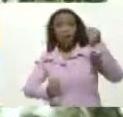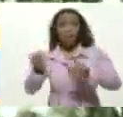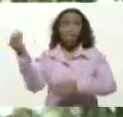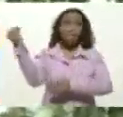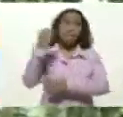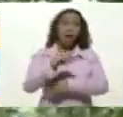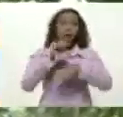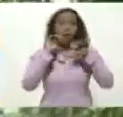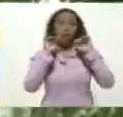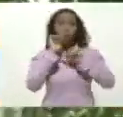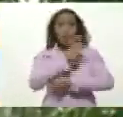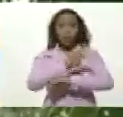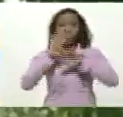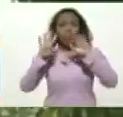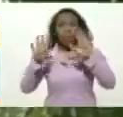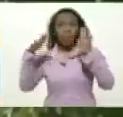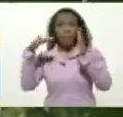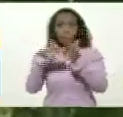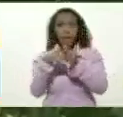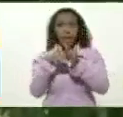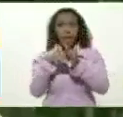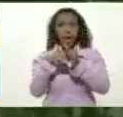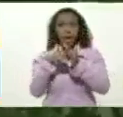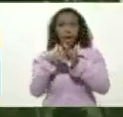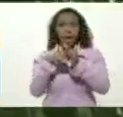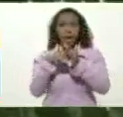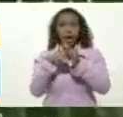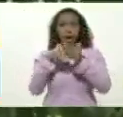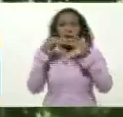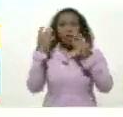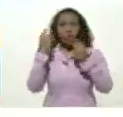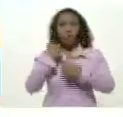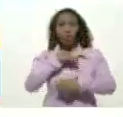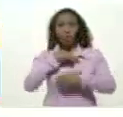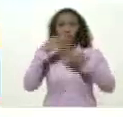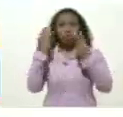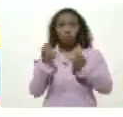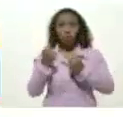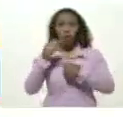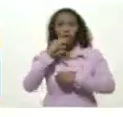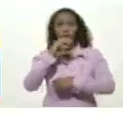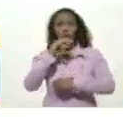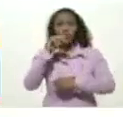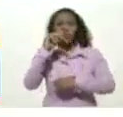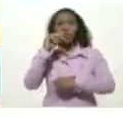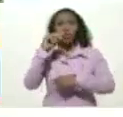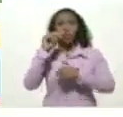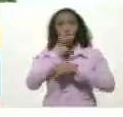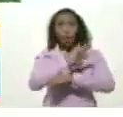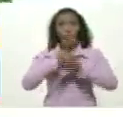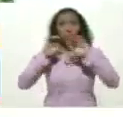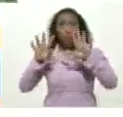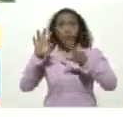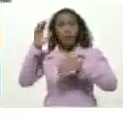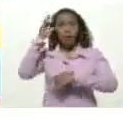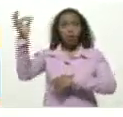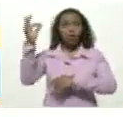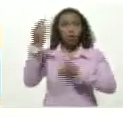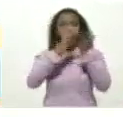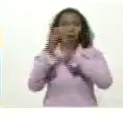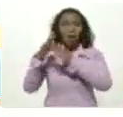los 49.000, somos el número 49.000 en los consejos